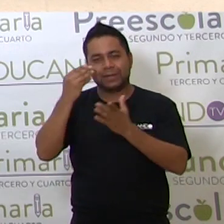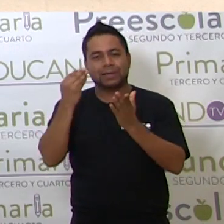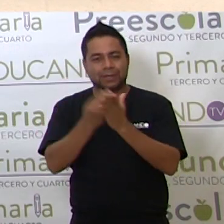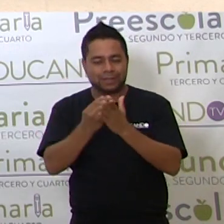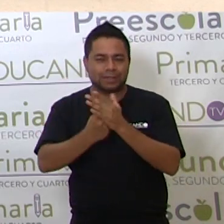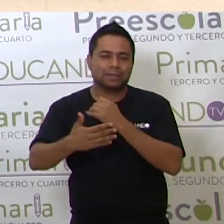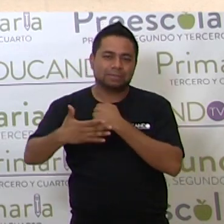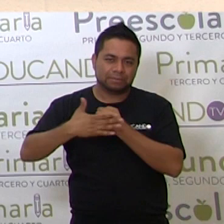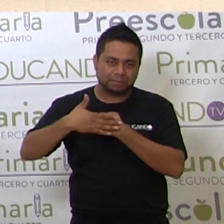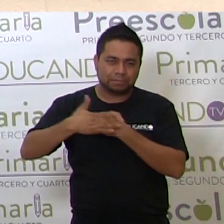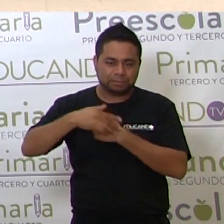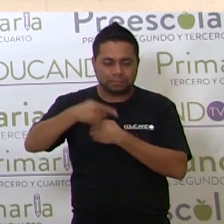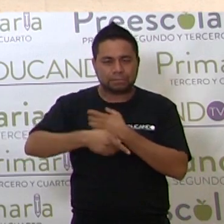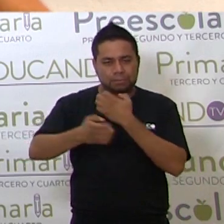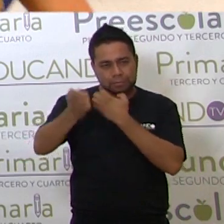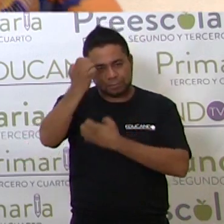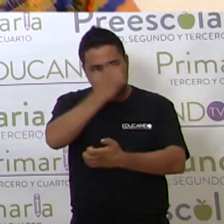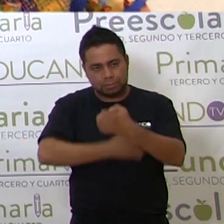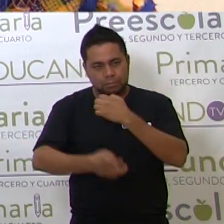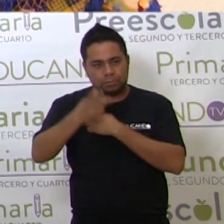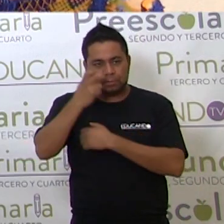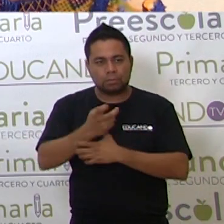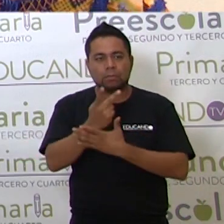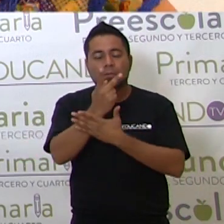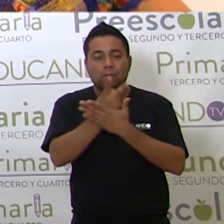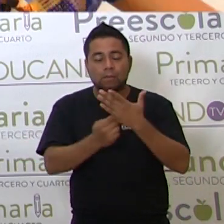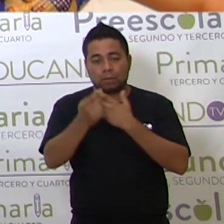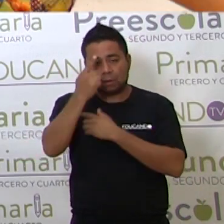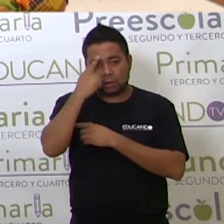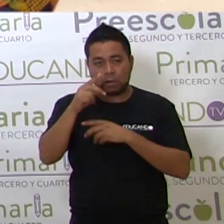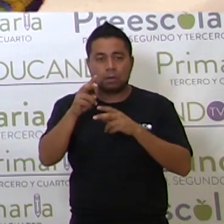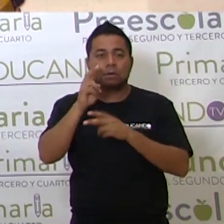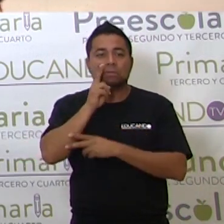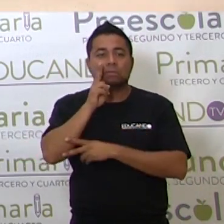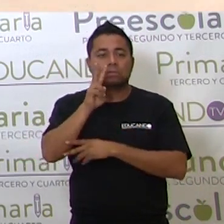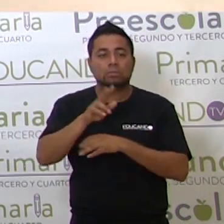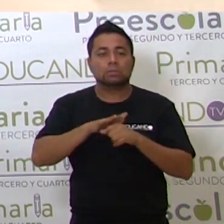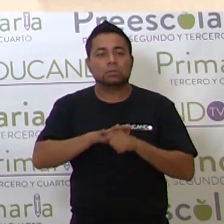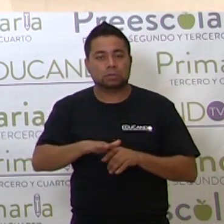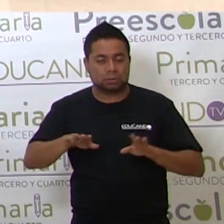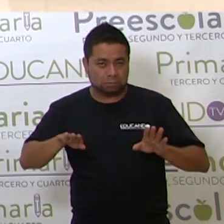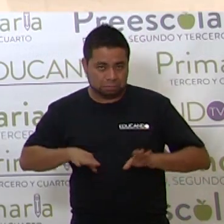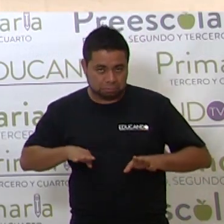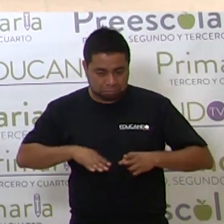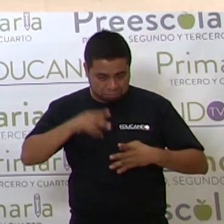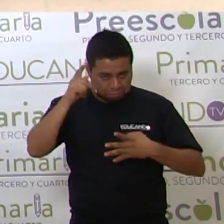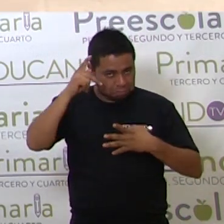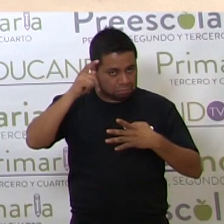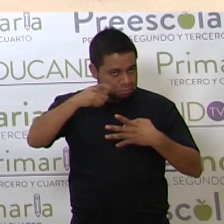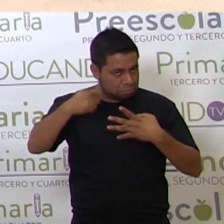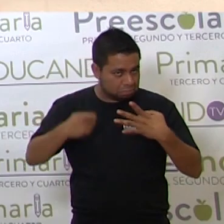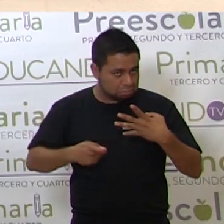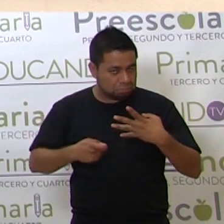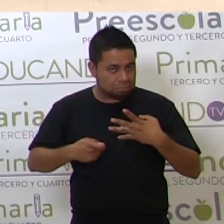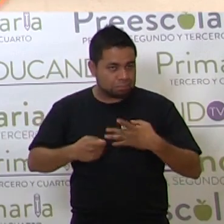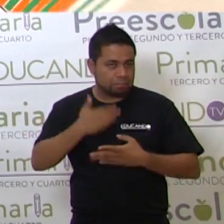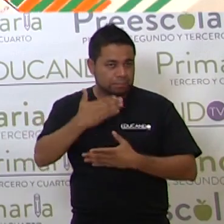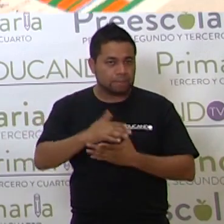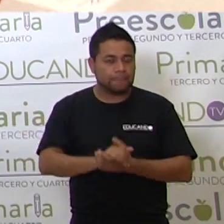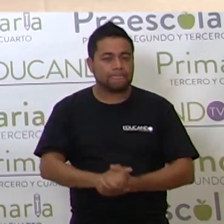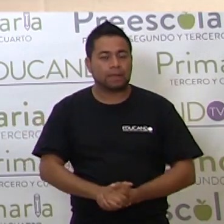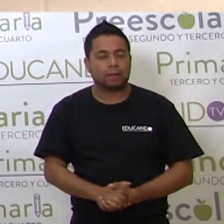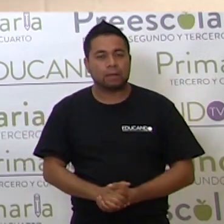vamos a analizar este programa para que veamos sus partes o elementos de acuerdo